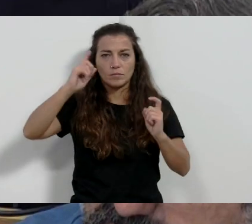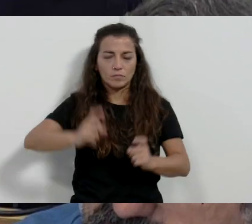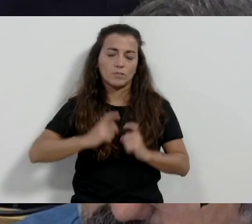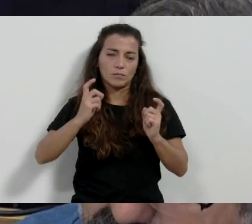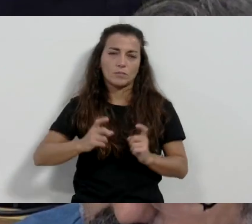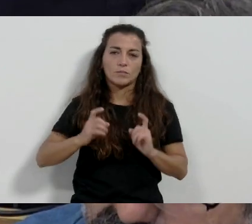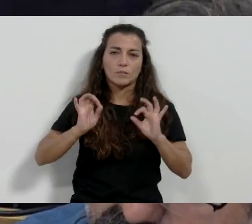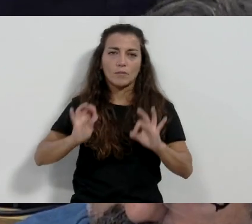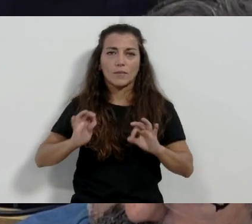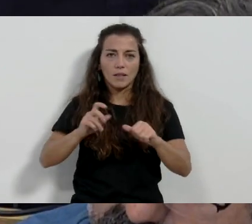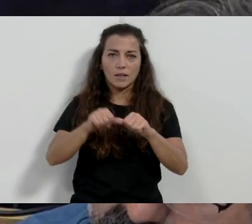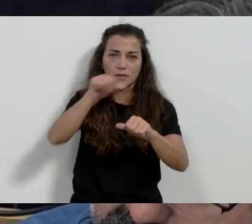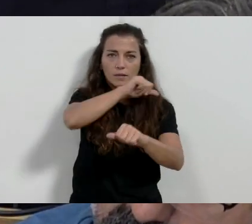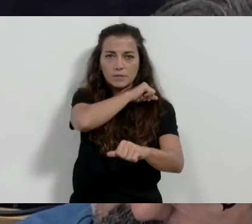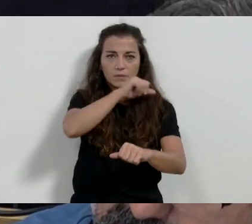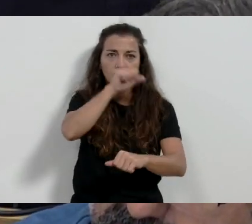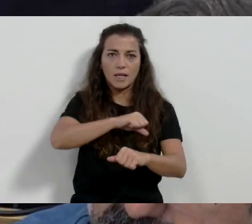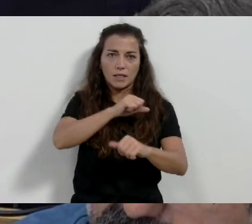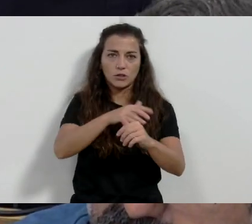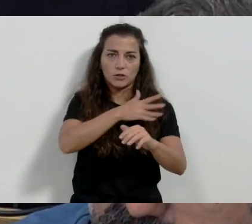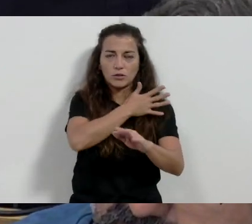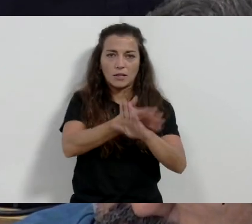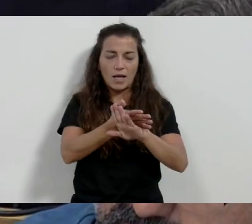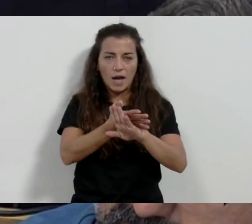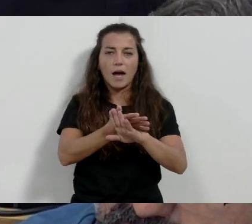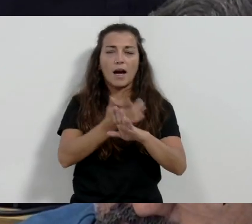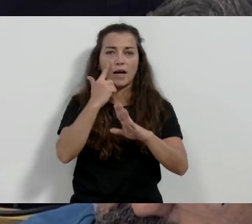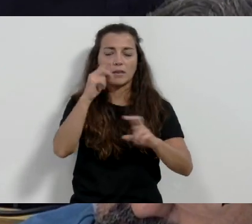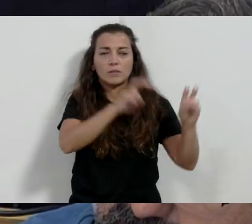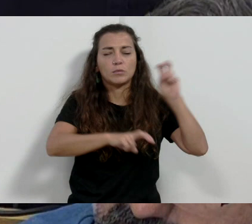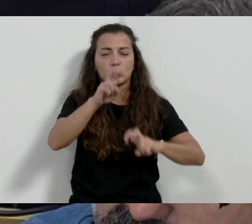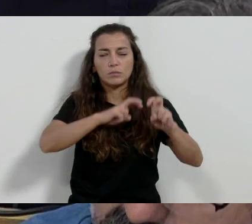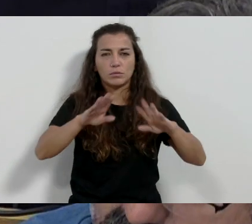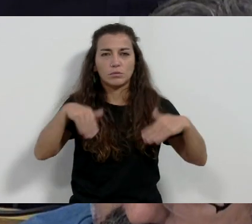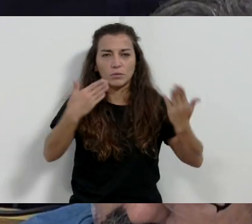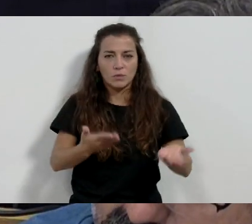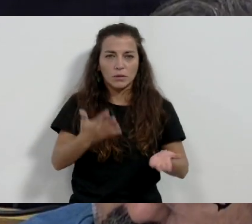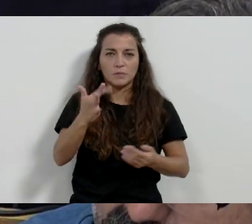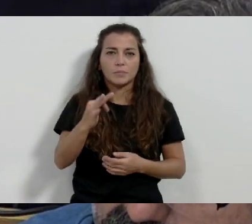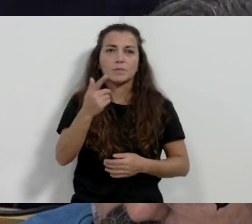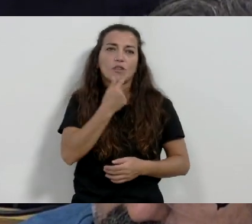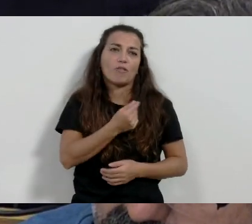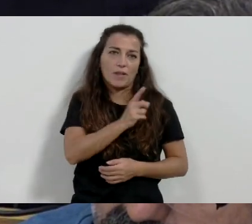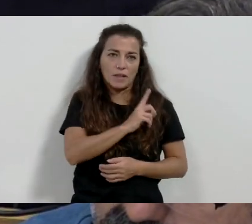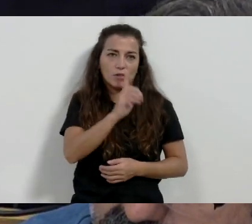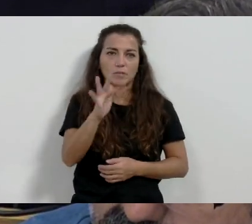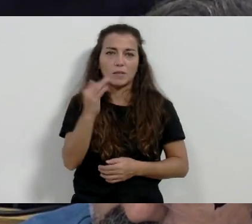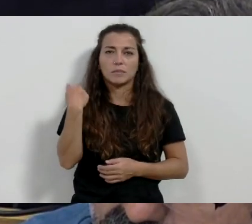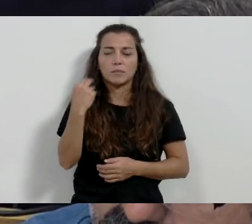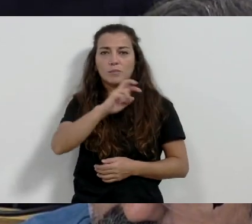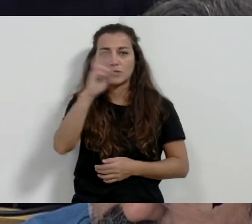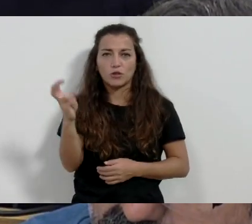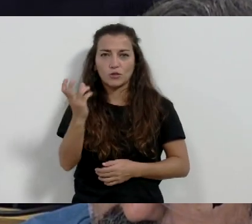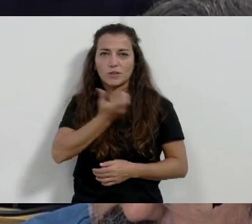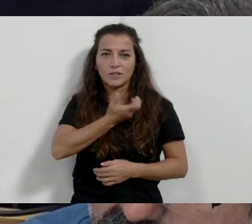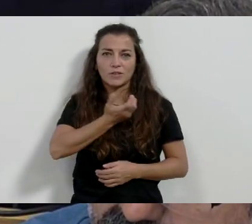carácter retroactivo, aunque no va a ser fácil, y tomaremos nota efectivamente de otros ayuntamientos, aunque no ha llegado un